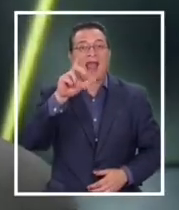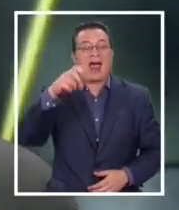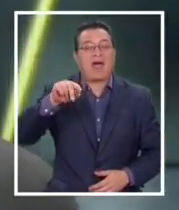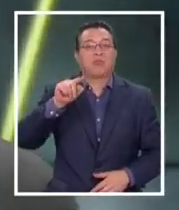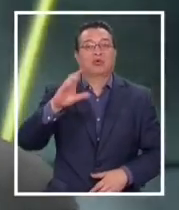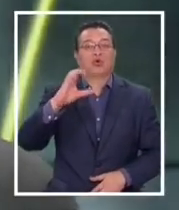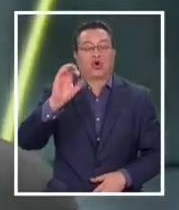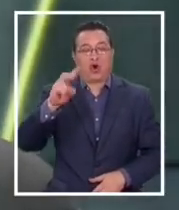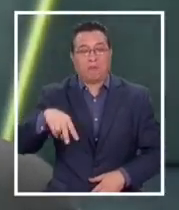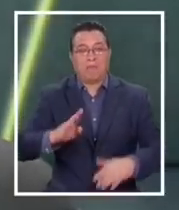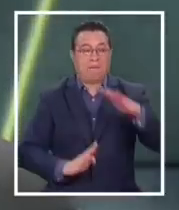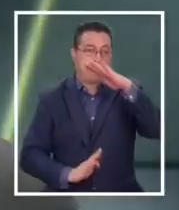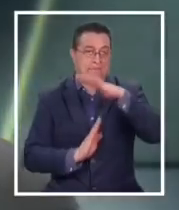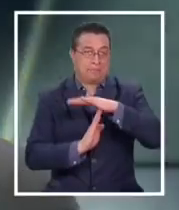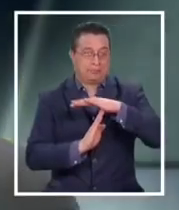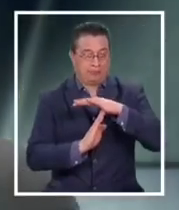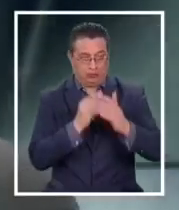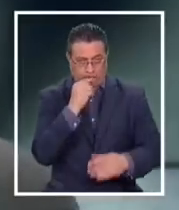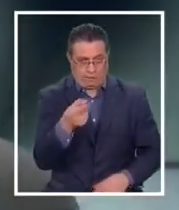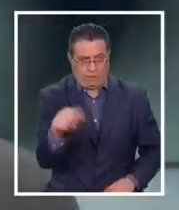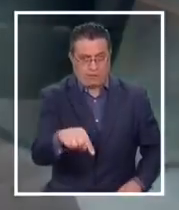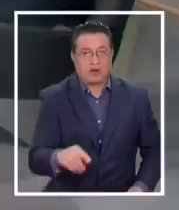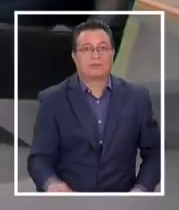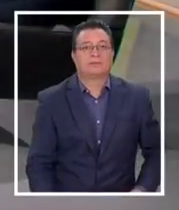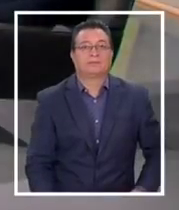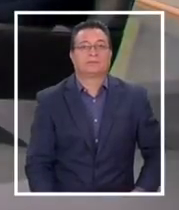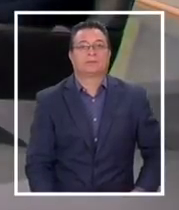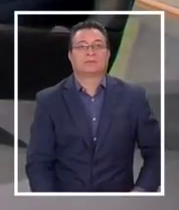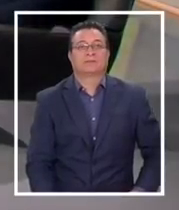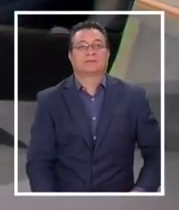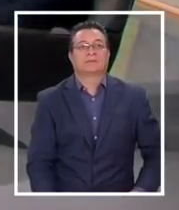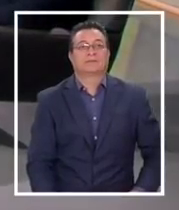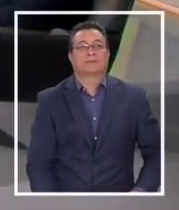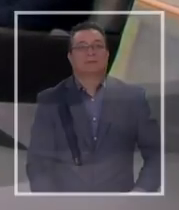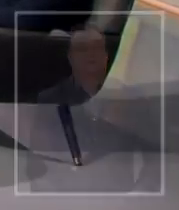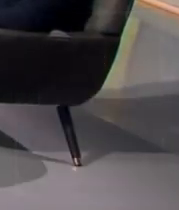Pausa y ya estamos de vuelta con más aquí en Estado Nacional.